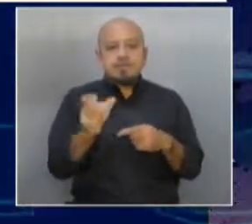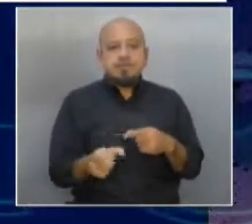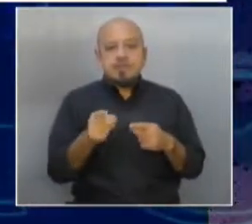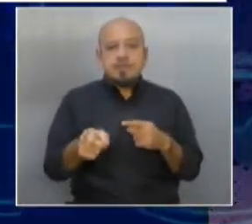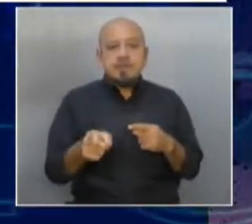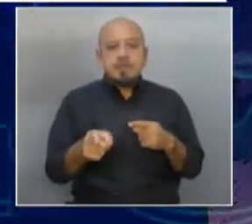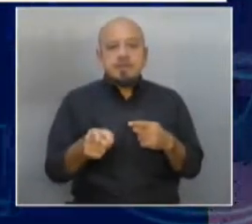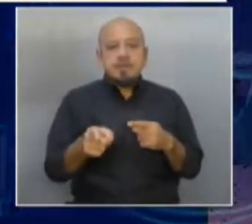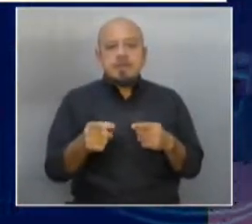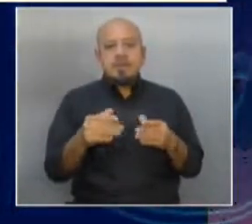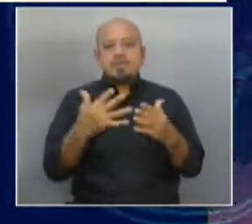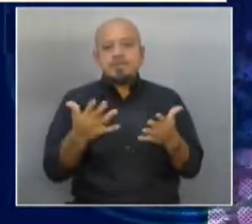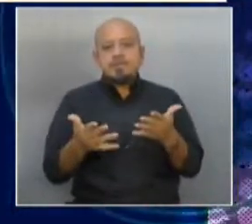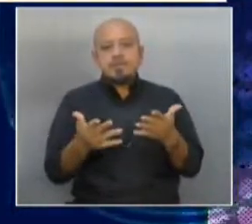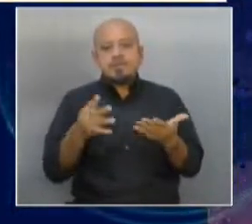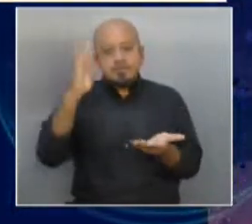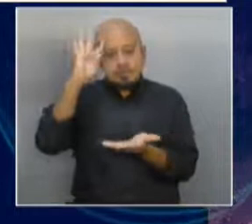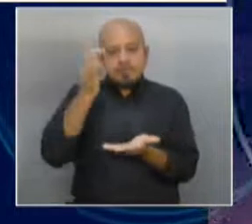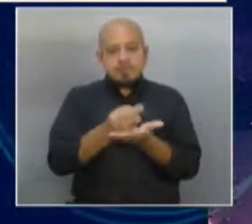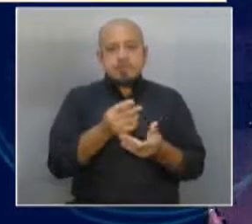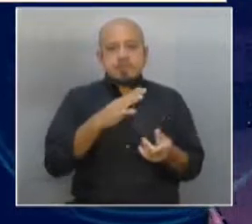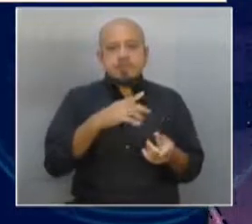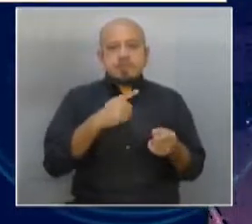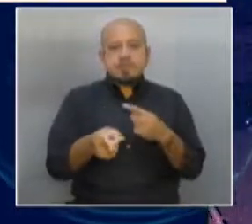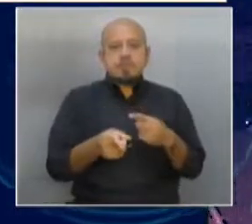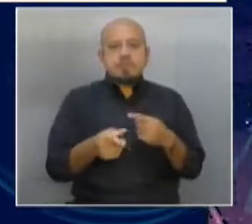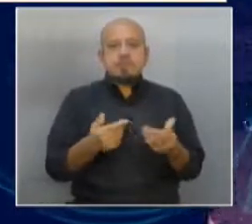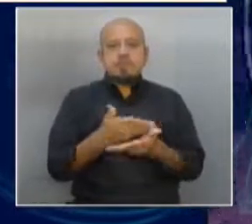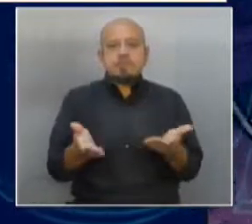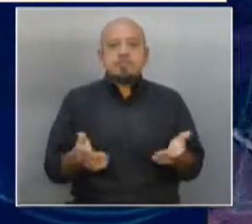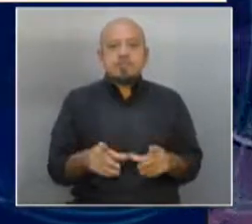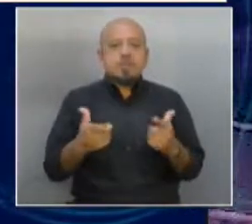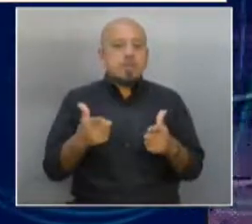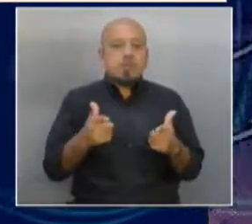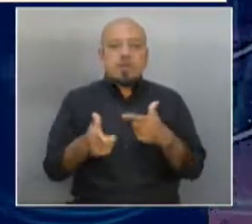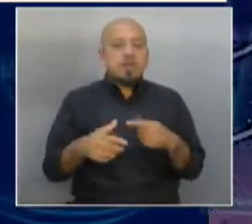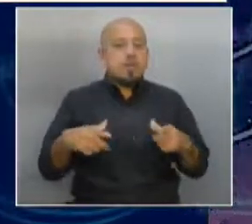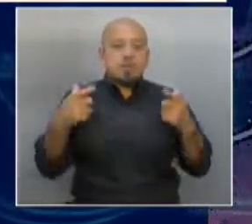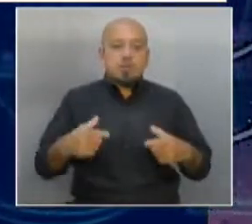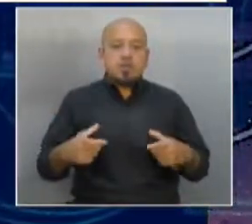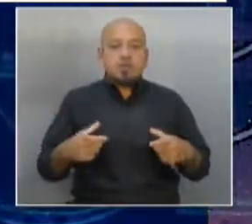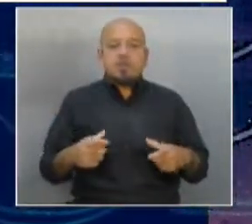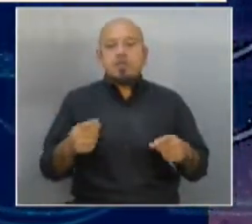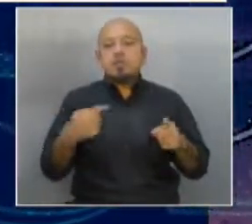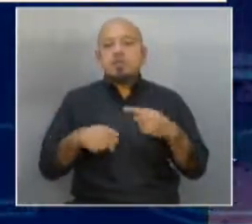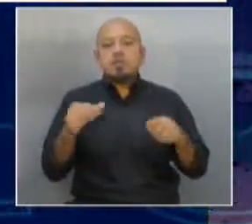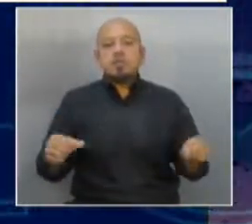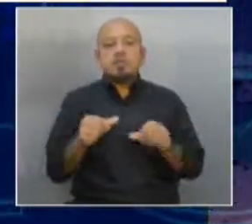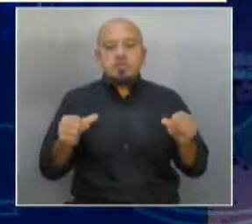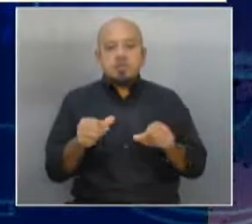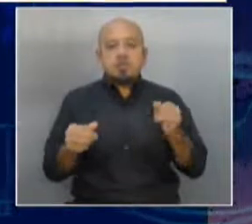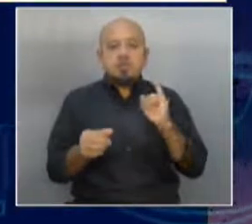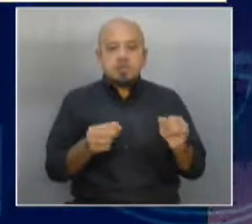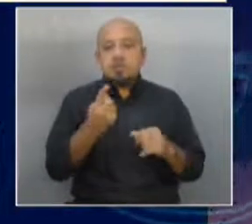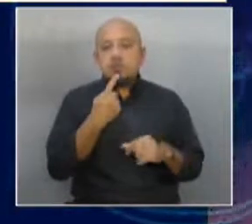pueblo, que, bueno, después surge el reparto de la torta, se queda sin torta y tratamos de armar, bueno, un espectáculo, sí político, porque